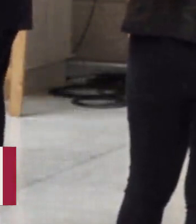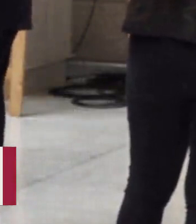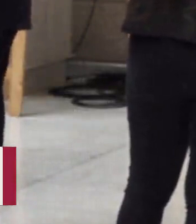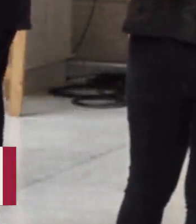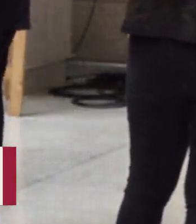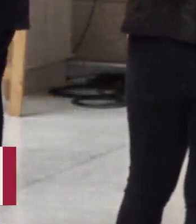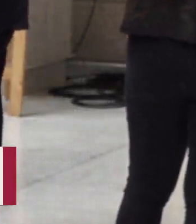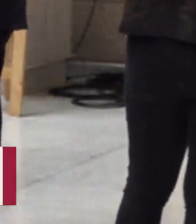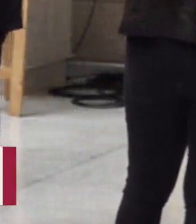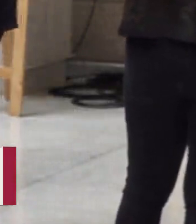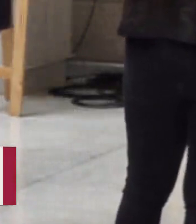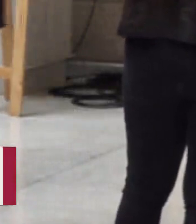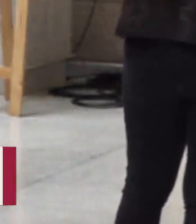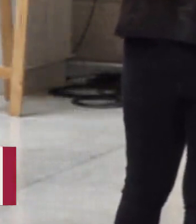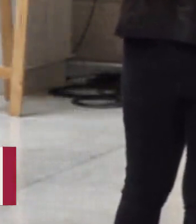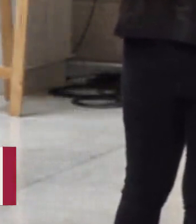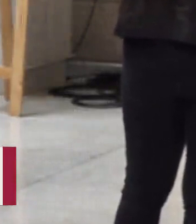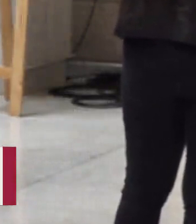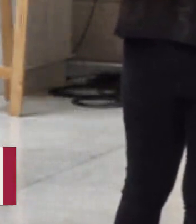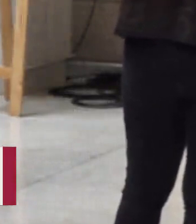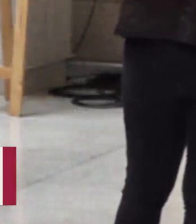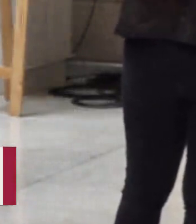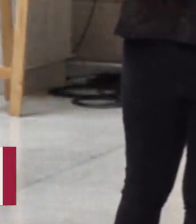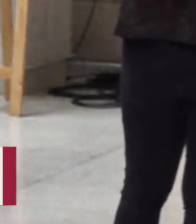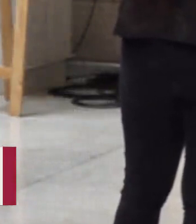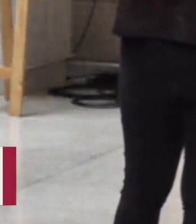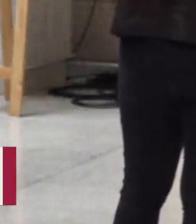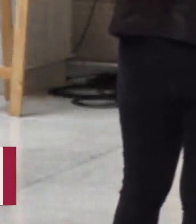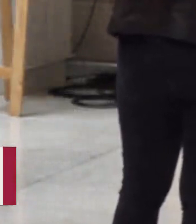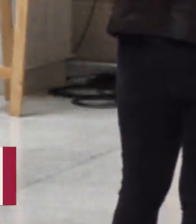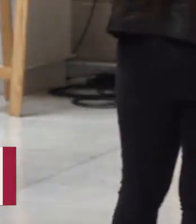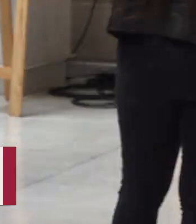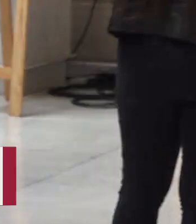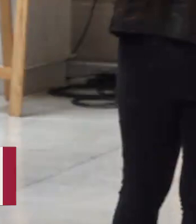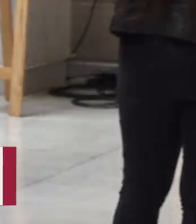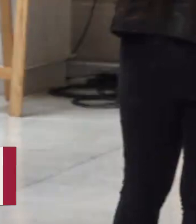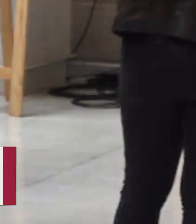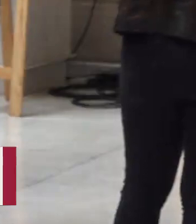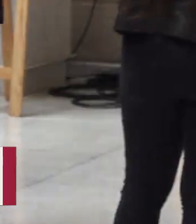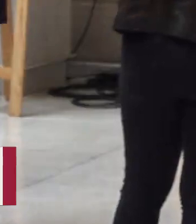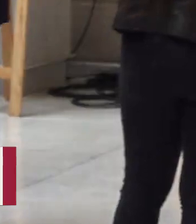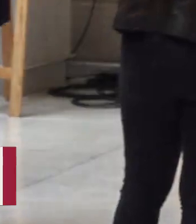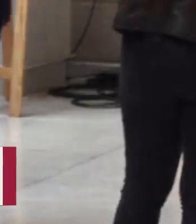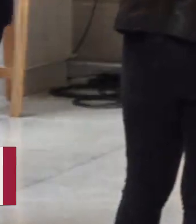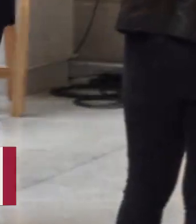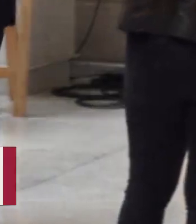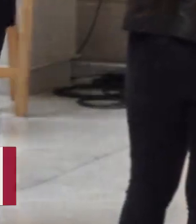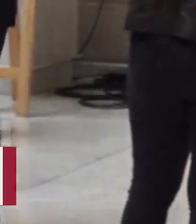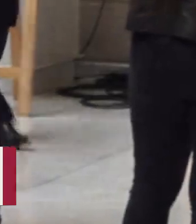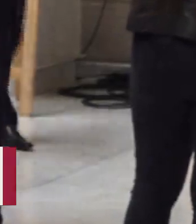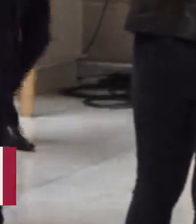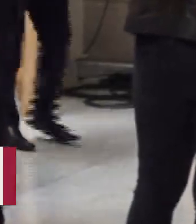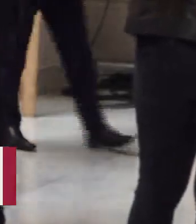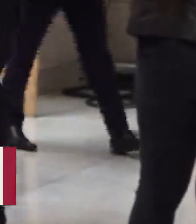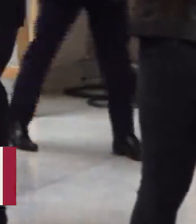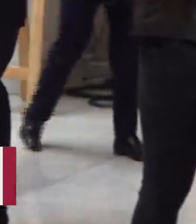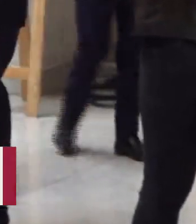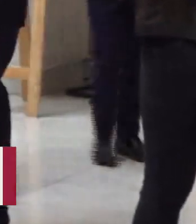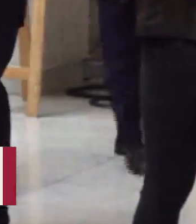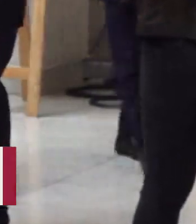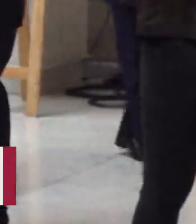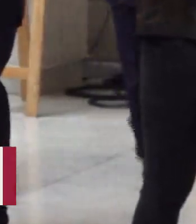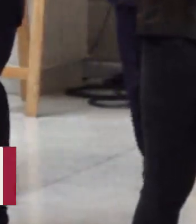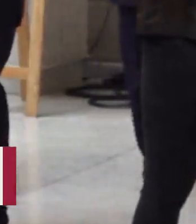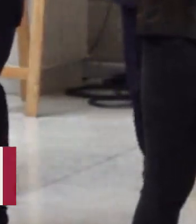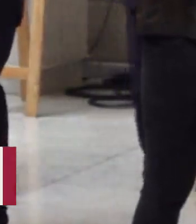red digital. Por lo tanto, aquí no solamente hablamos de plataformas, sino que también hablamos de organismos que se están creando y que tienden justamente a